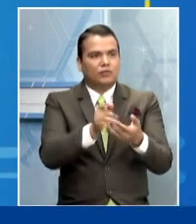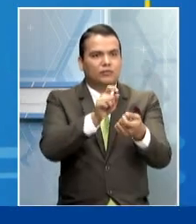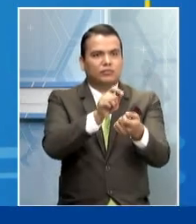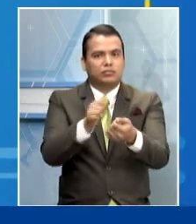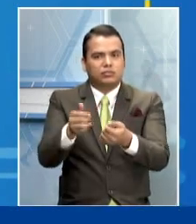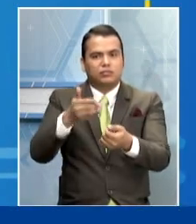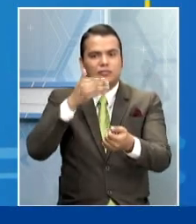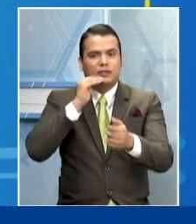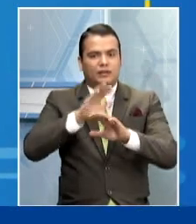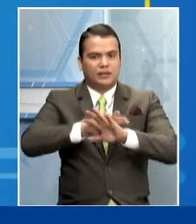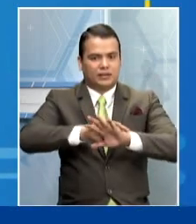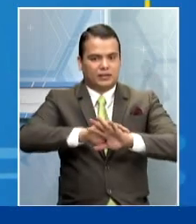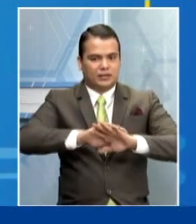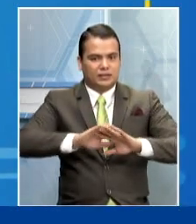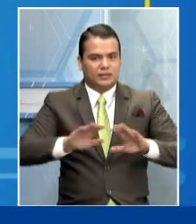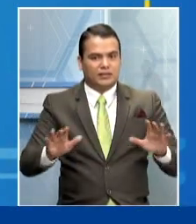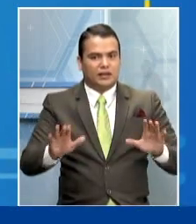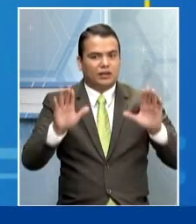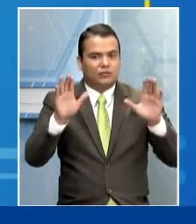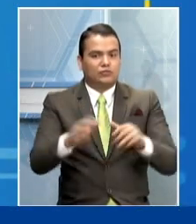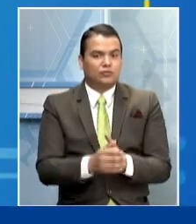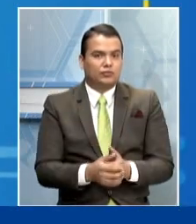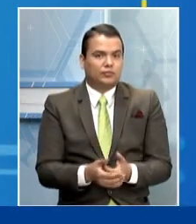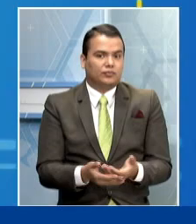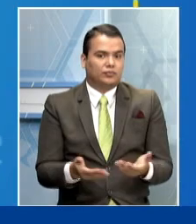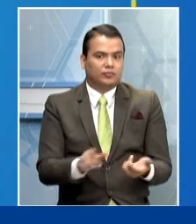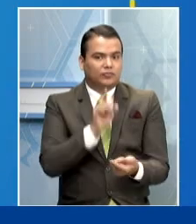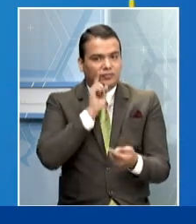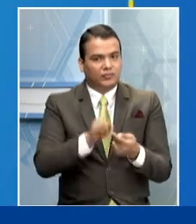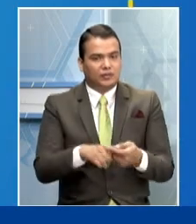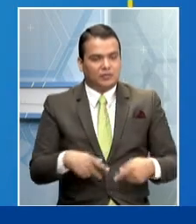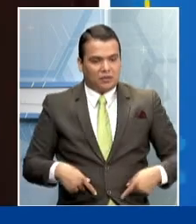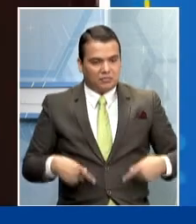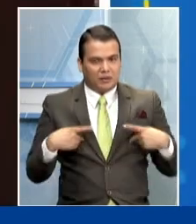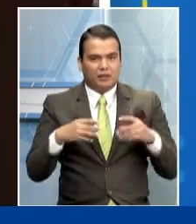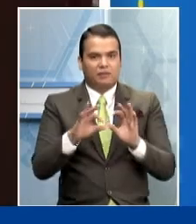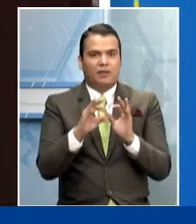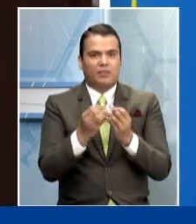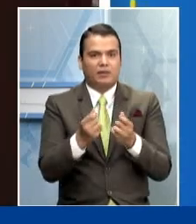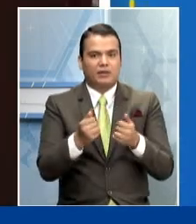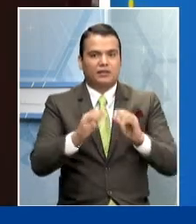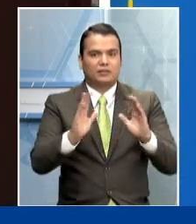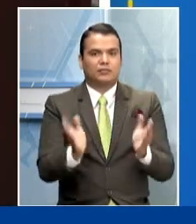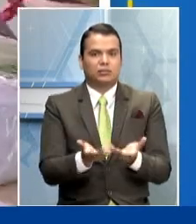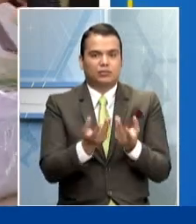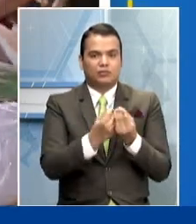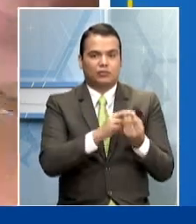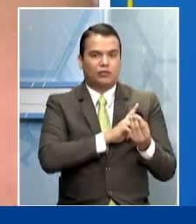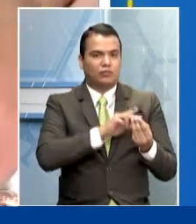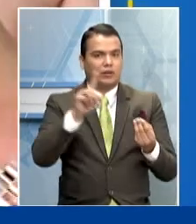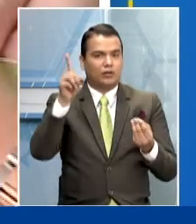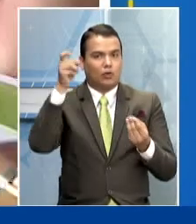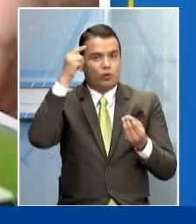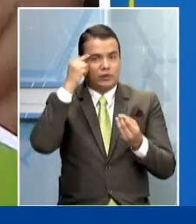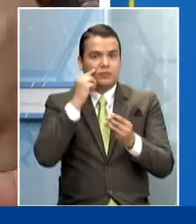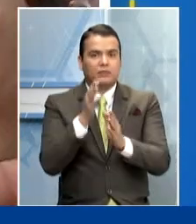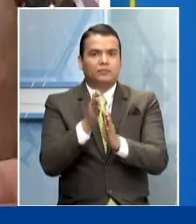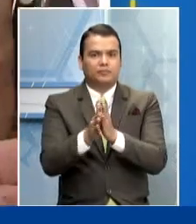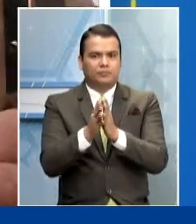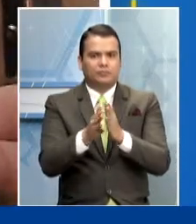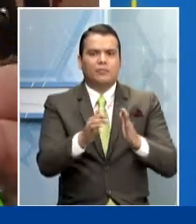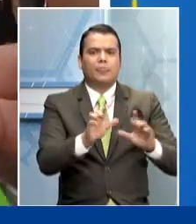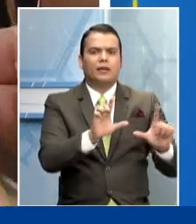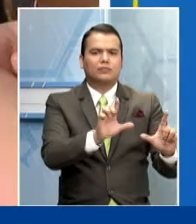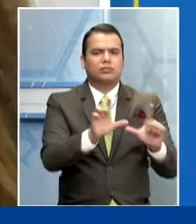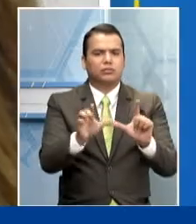tratar de mejorar nuestra economía y la de nuestros hogares. Desde la Gobernación del Valle aseguraron que entregarán los diplomas